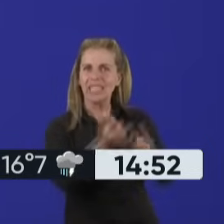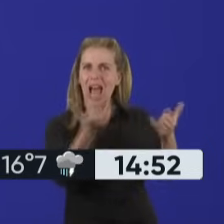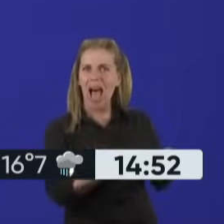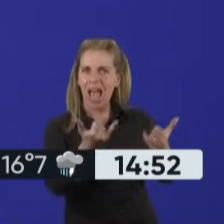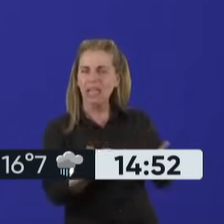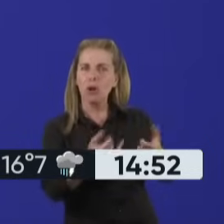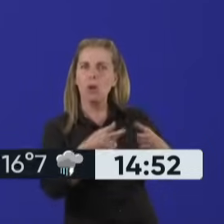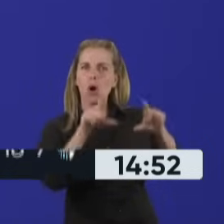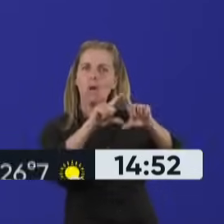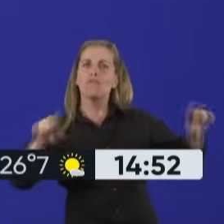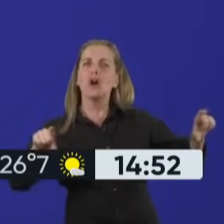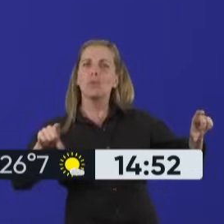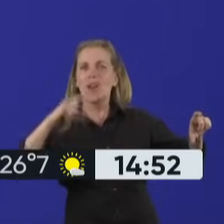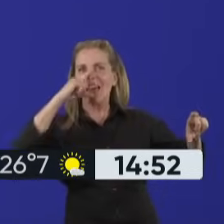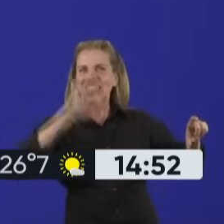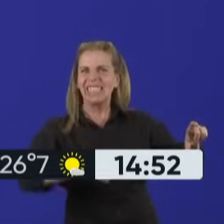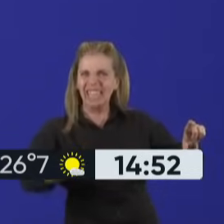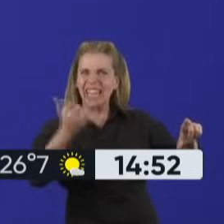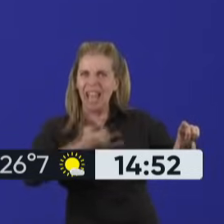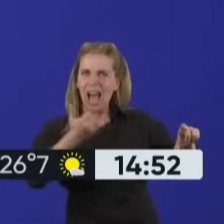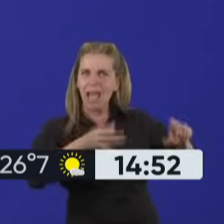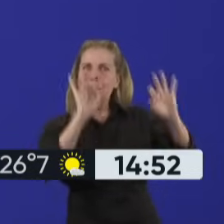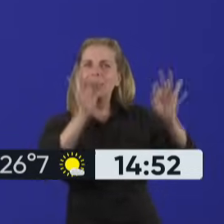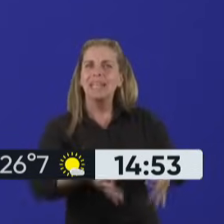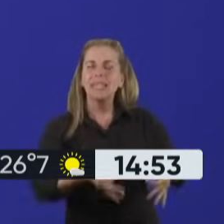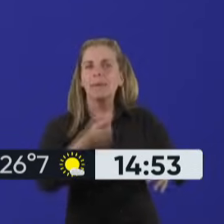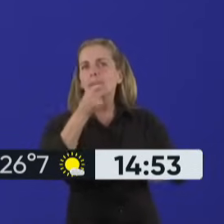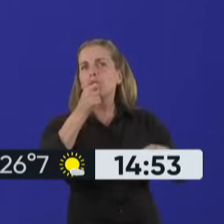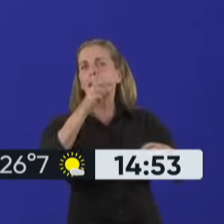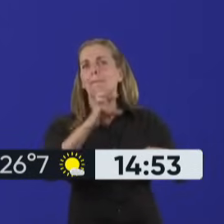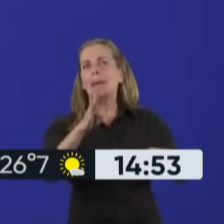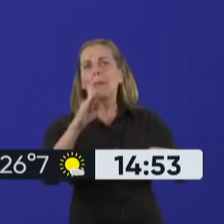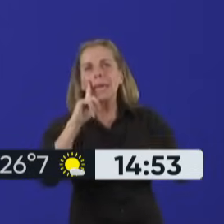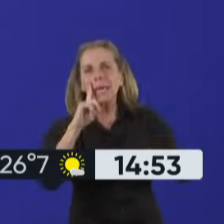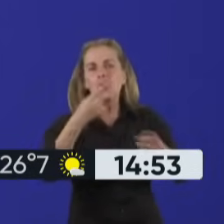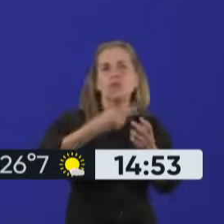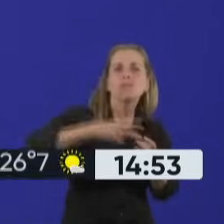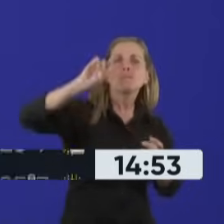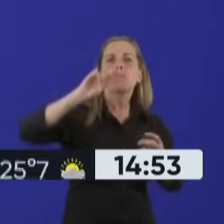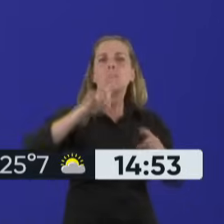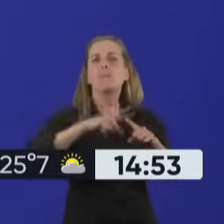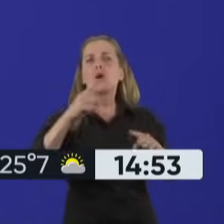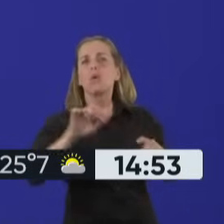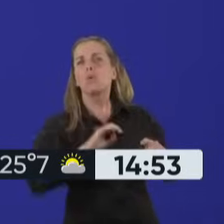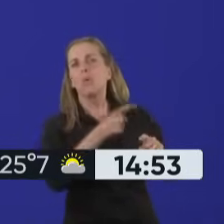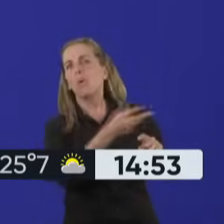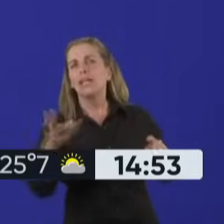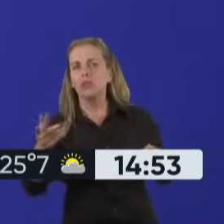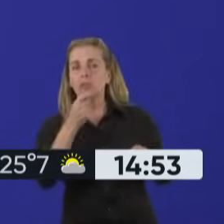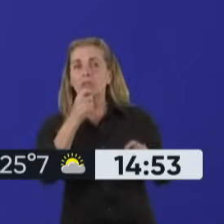70, que sirve para determinar en cuántos años duplican el PBI. Entonces, por ejemplo, si ustedes crecen